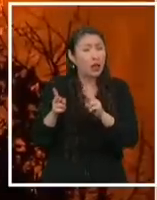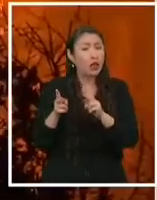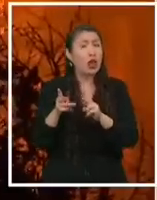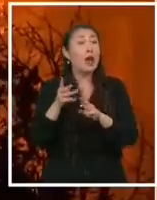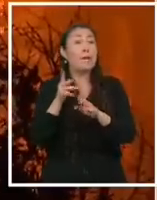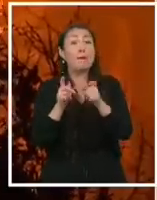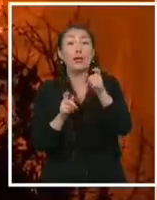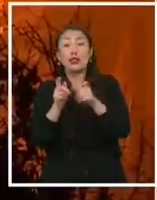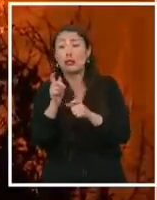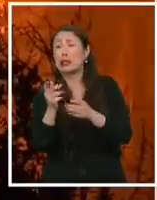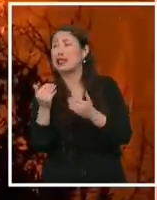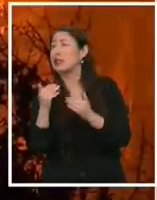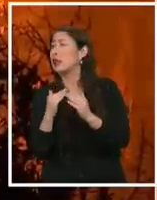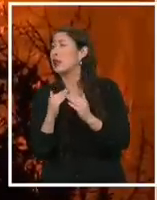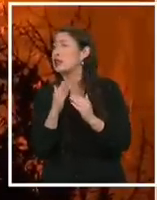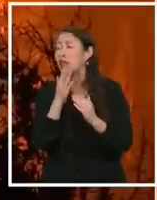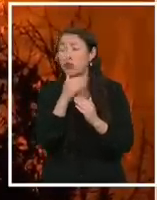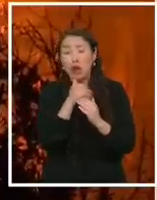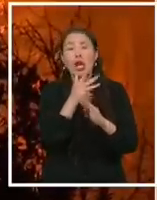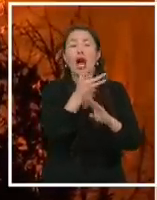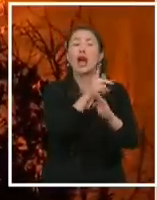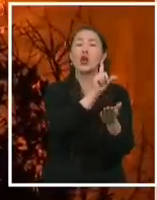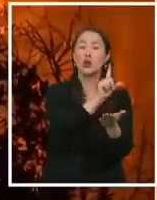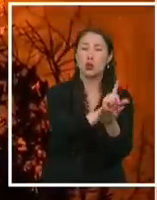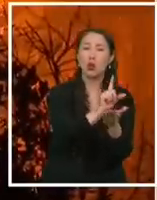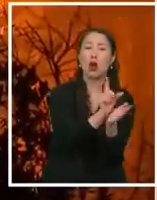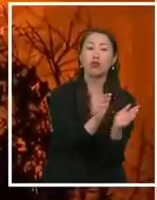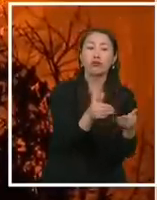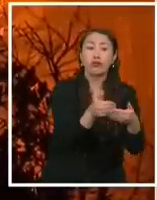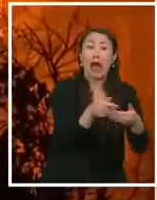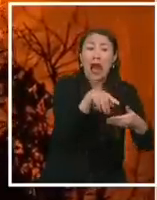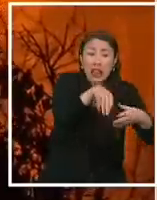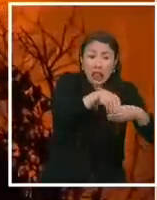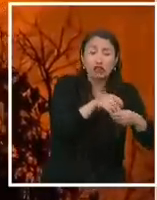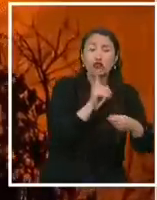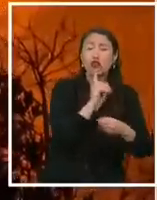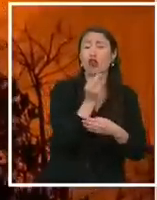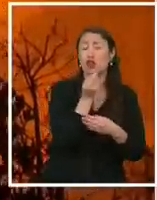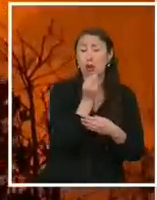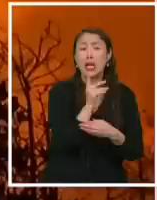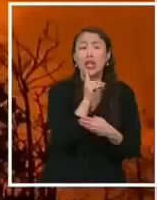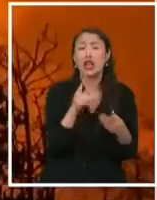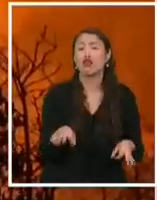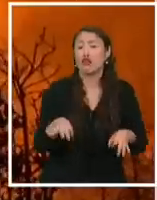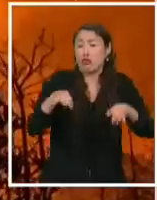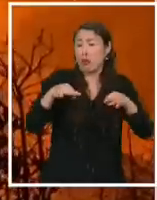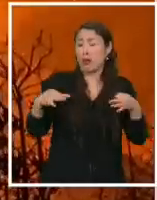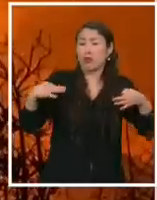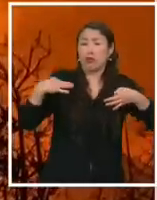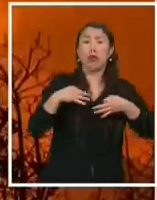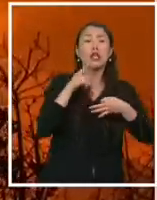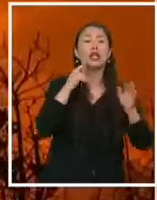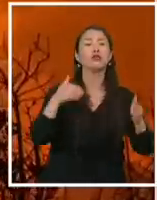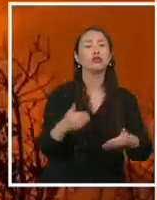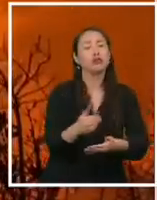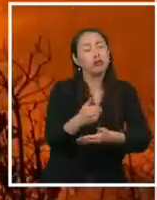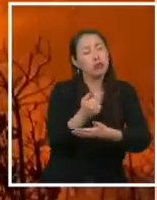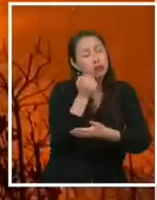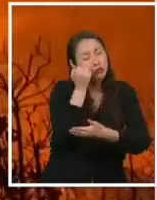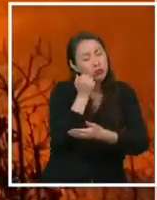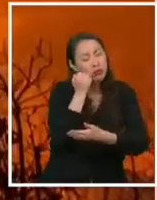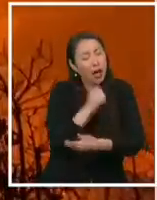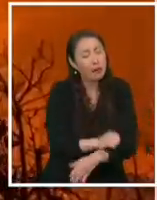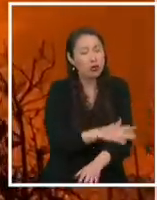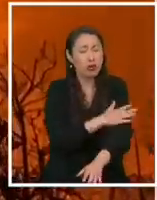aquellas personas que lo necesiten. Todos los albergues cuentan con alimentación, con hidratación, con abrigo, con contención emocional, y en este sentido a